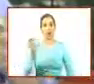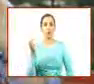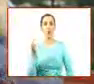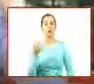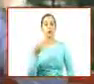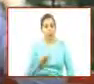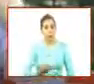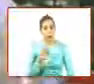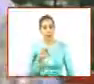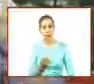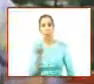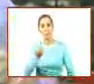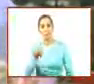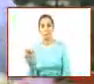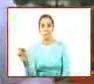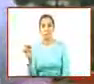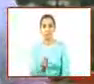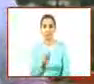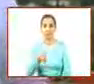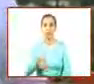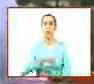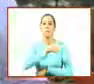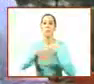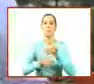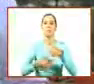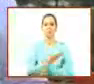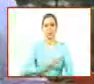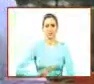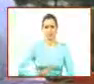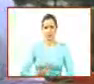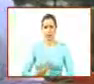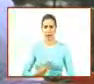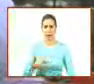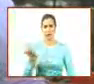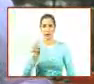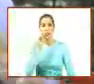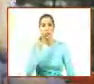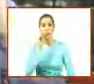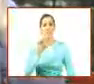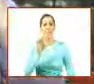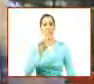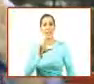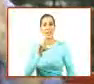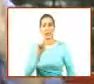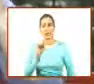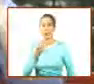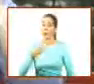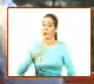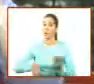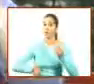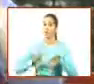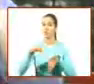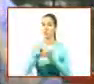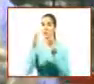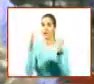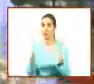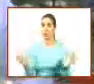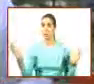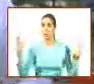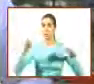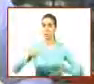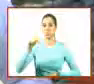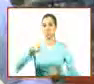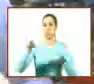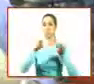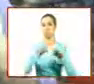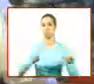importante destacar que también estuvieron presentes en este lugar el vicepresidente ejecutivo de la República, Elías Agua, y al menos media docena de ministros del tren ministerial,